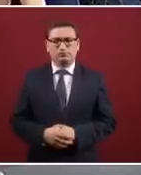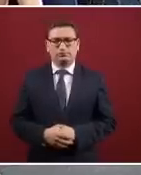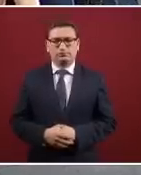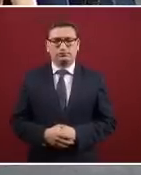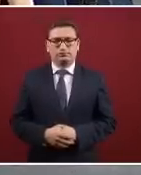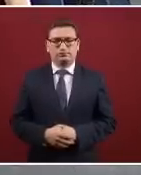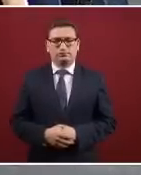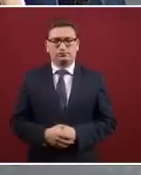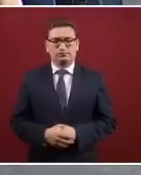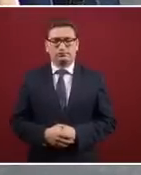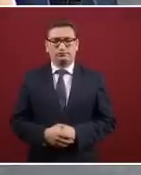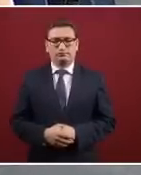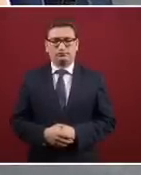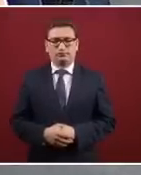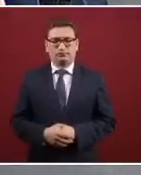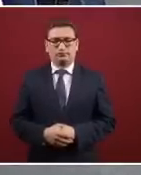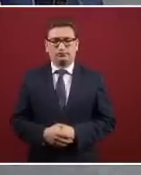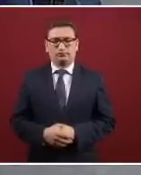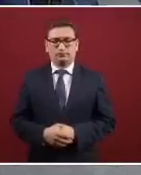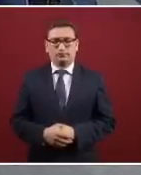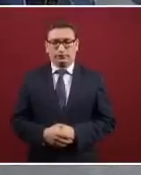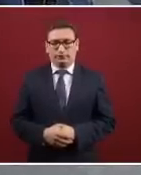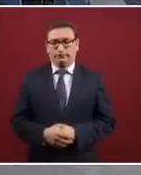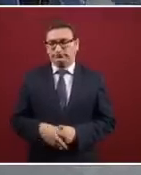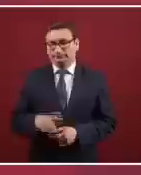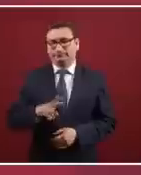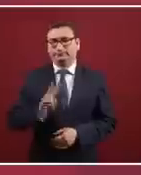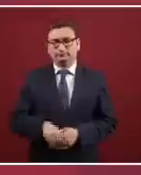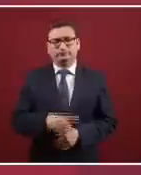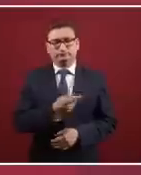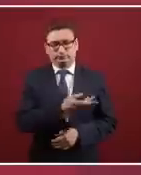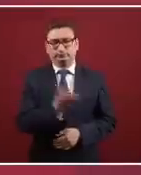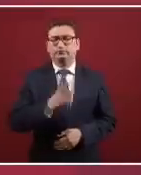Lo cierto es que se abusó